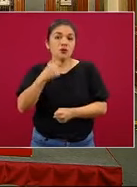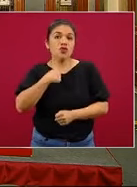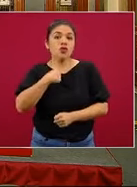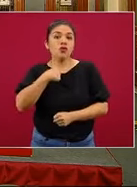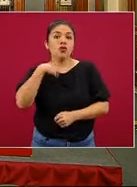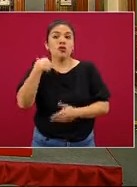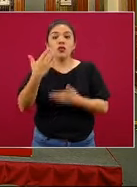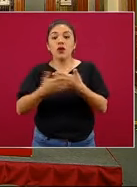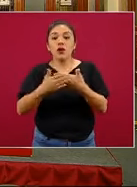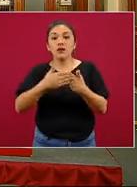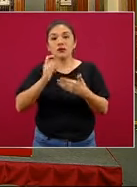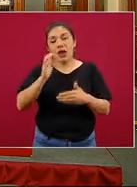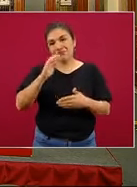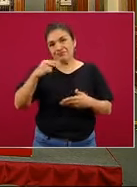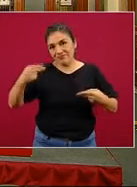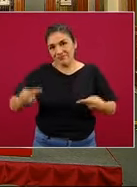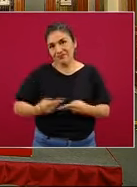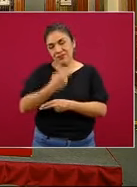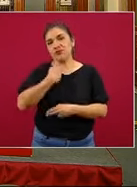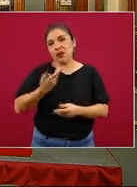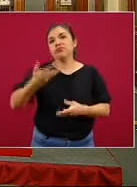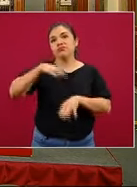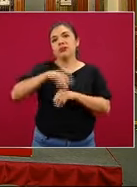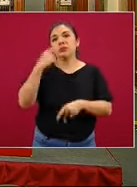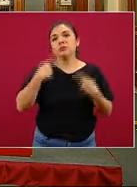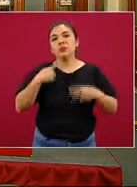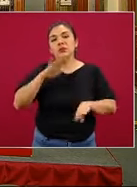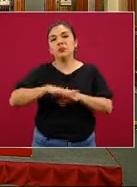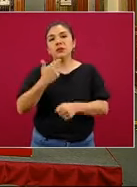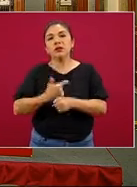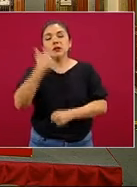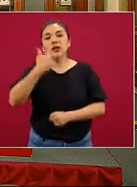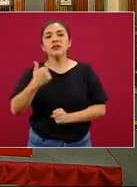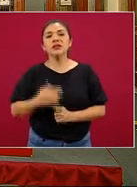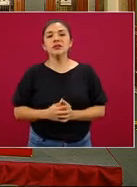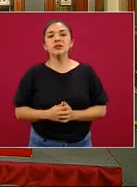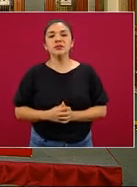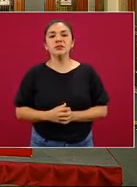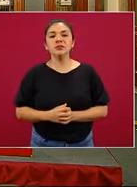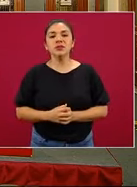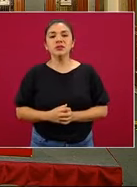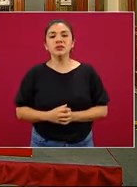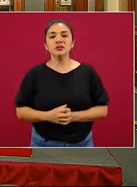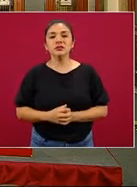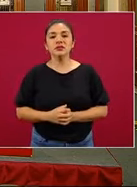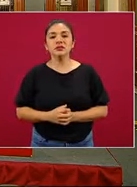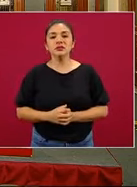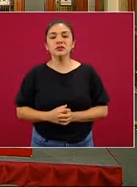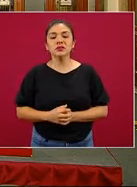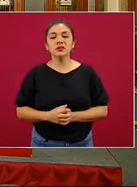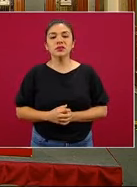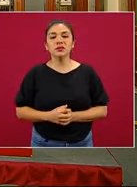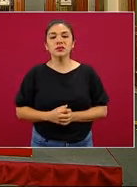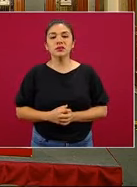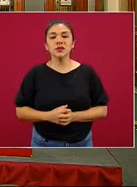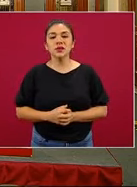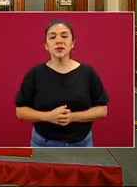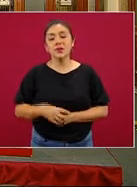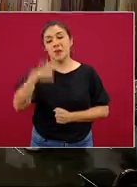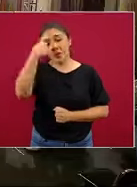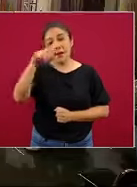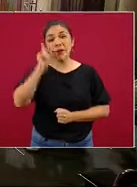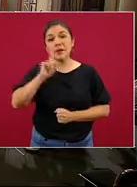estoy incluida, ¿no? Una población de riesgo, y yo creo que aprovechando el foro vale la pena invitar a todas las mujeres embarazadas, ¿no? Y